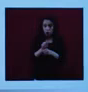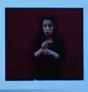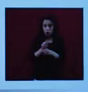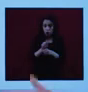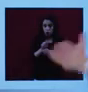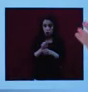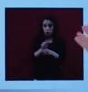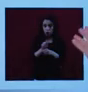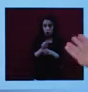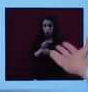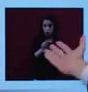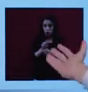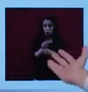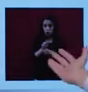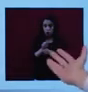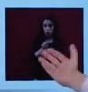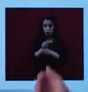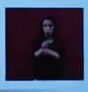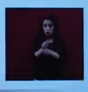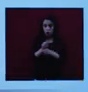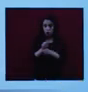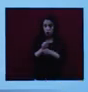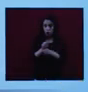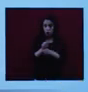les dice, se los dejo ya resuelto, ¿no?